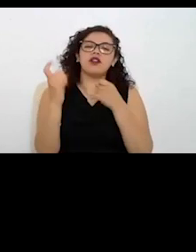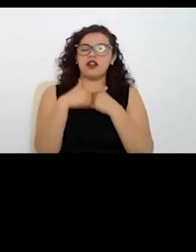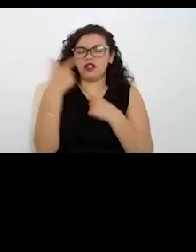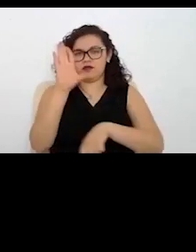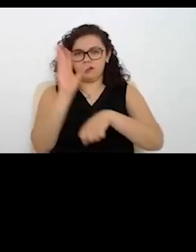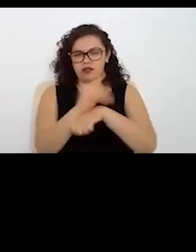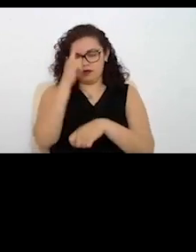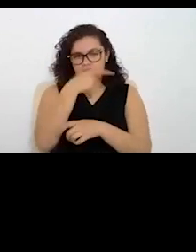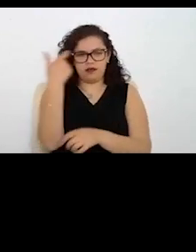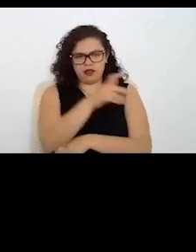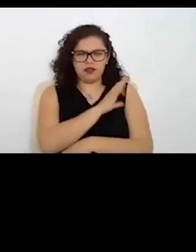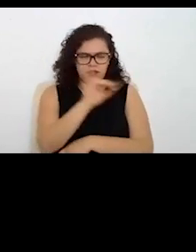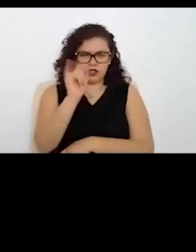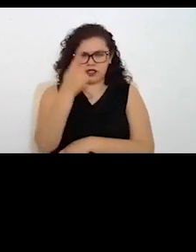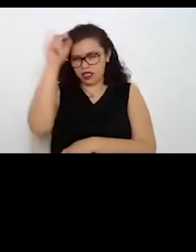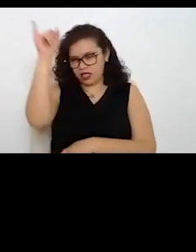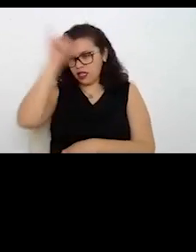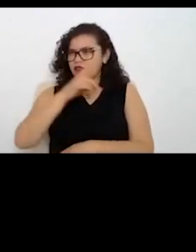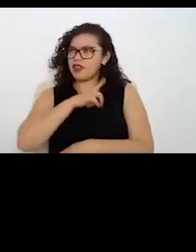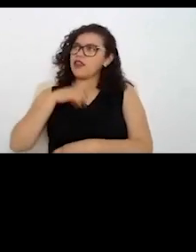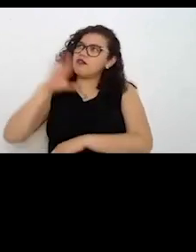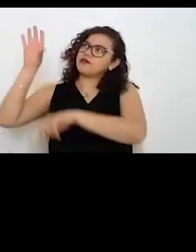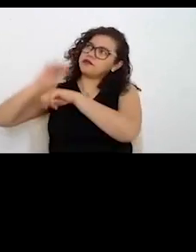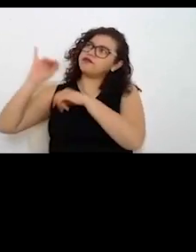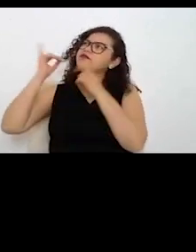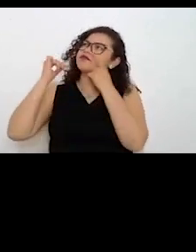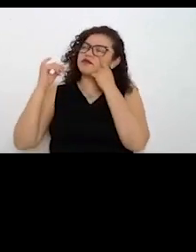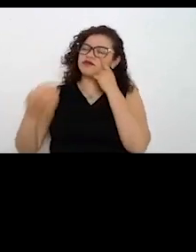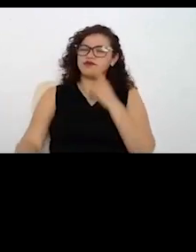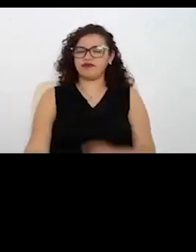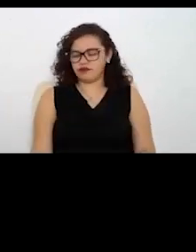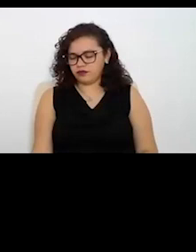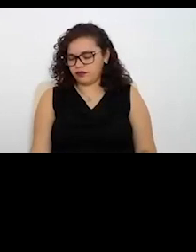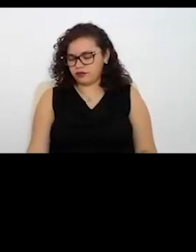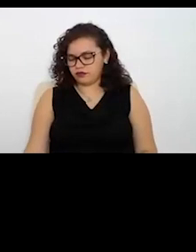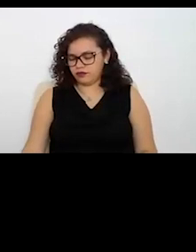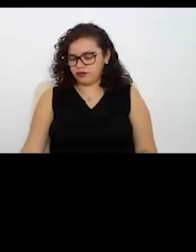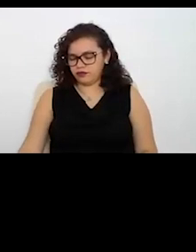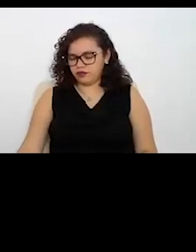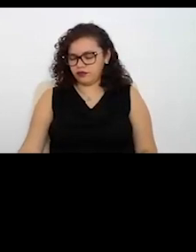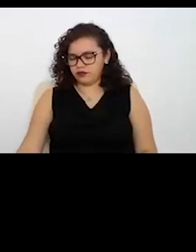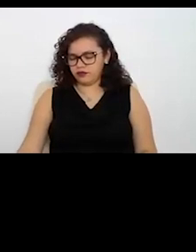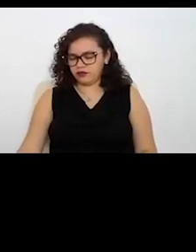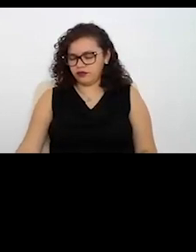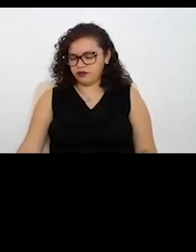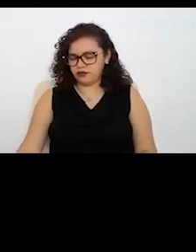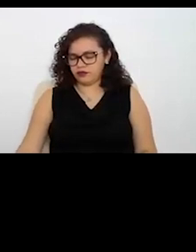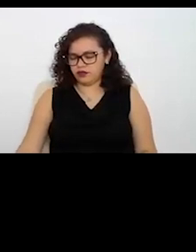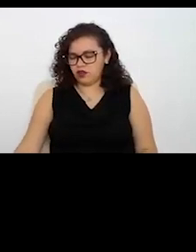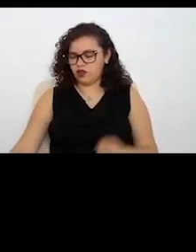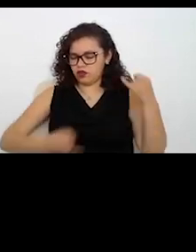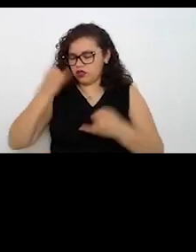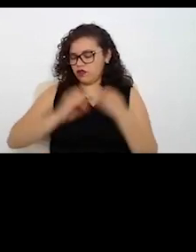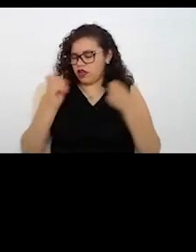con goce de sueldo que tiene que otorgar el trabajador, sí. Si hablamos de un permiso que no tiene una justificación alguna, o